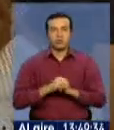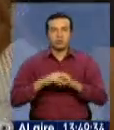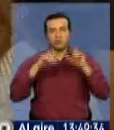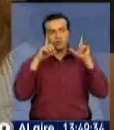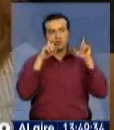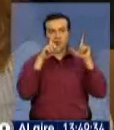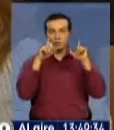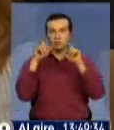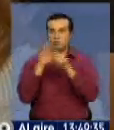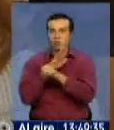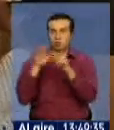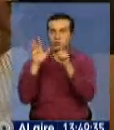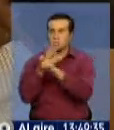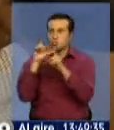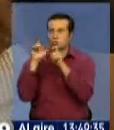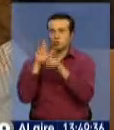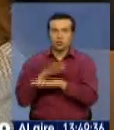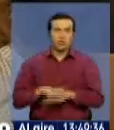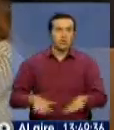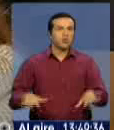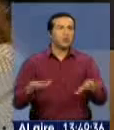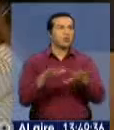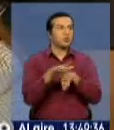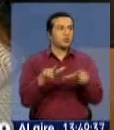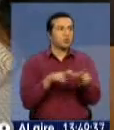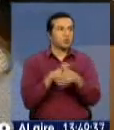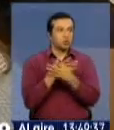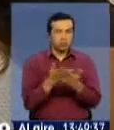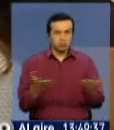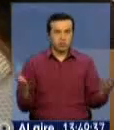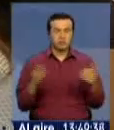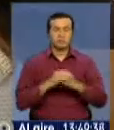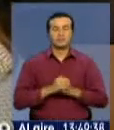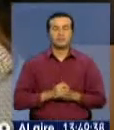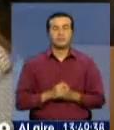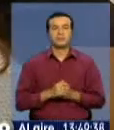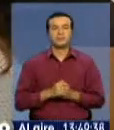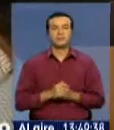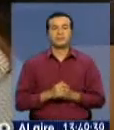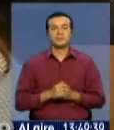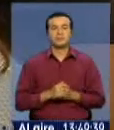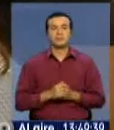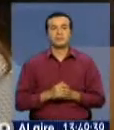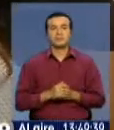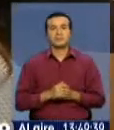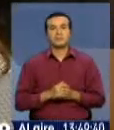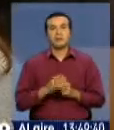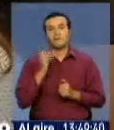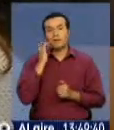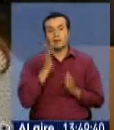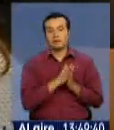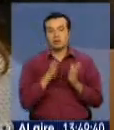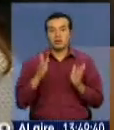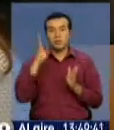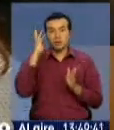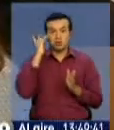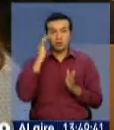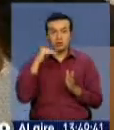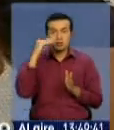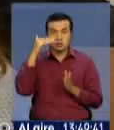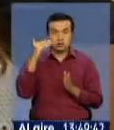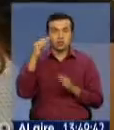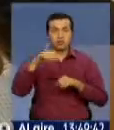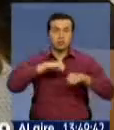fotografías de todos los lugares, de todos los espacios que ha habido y en el no sé, en un plazo de 4 días nos van a entregar